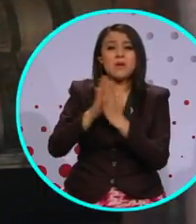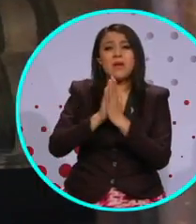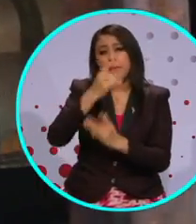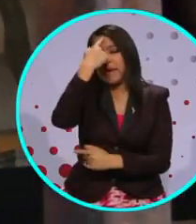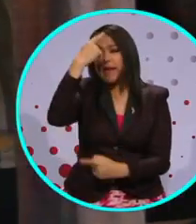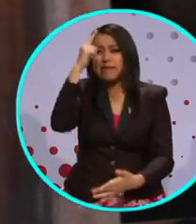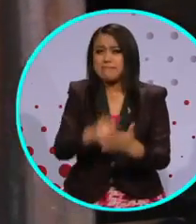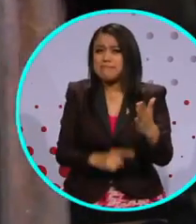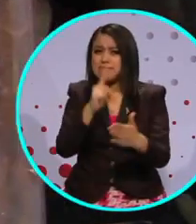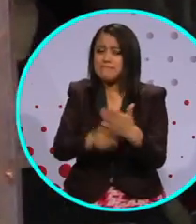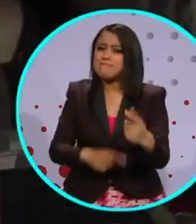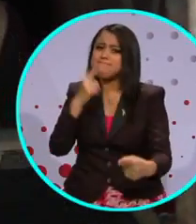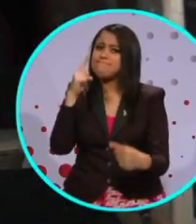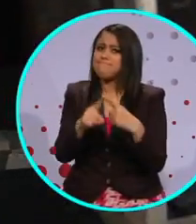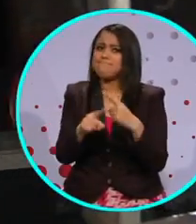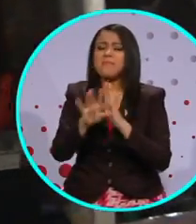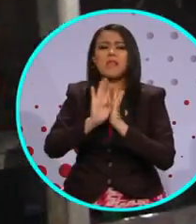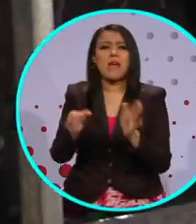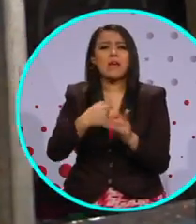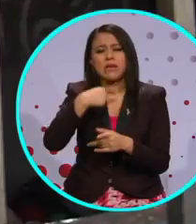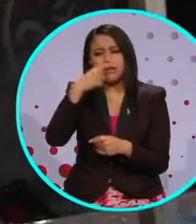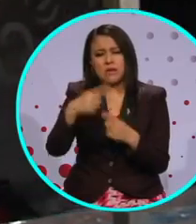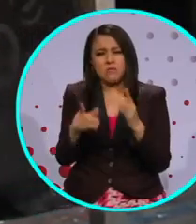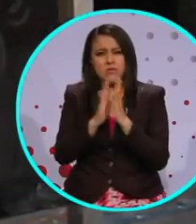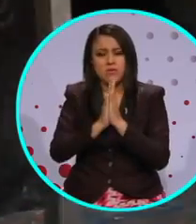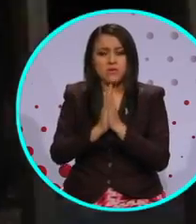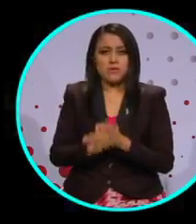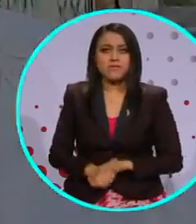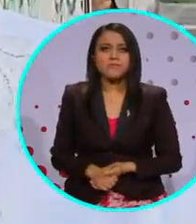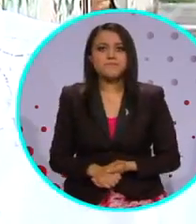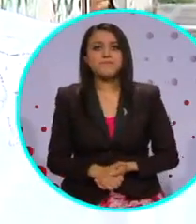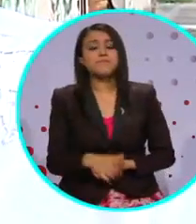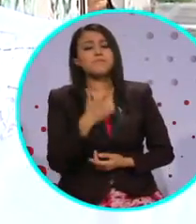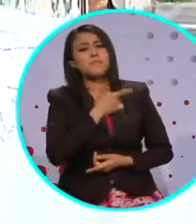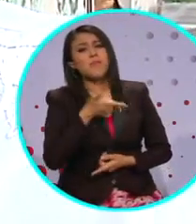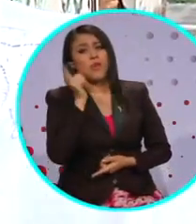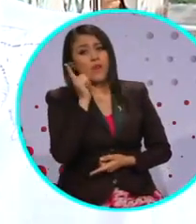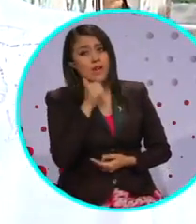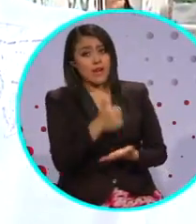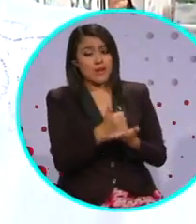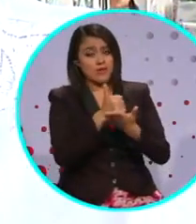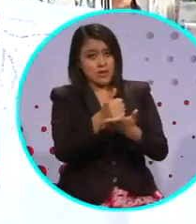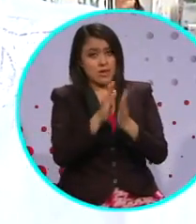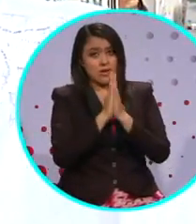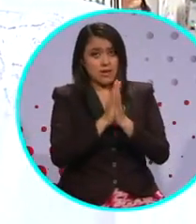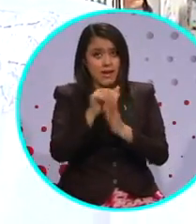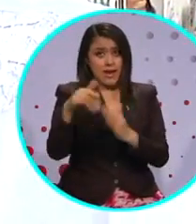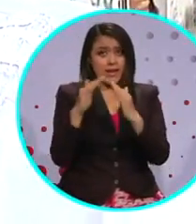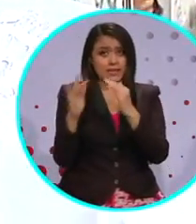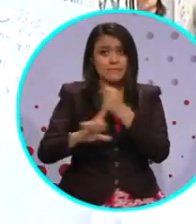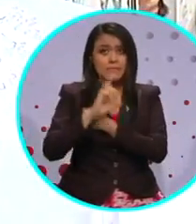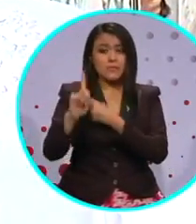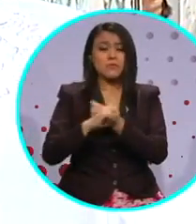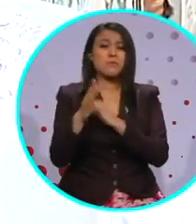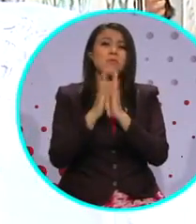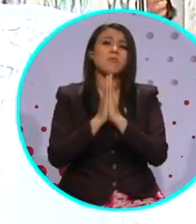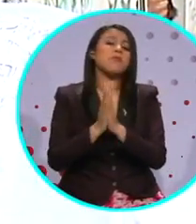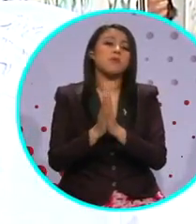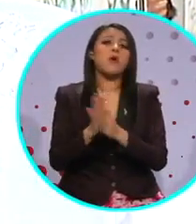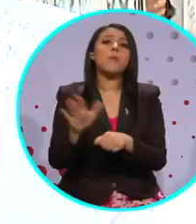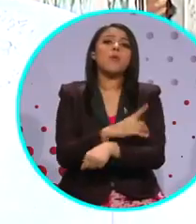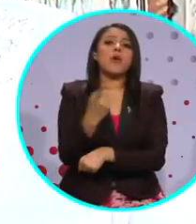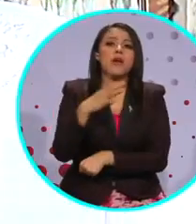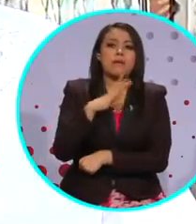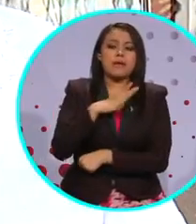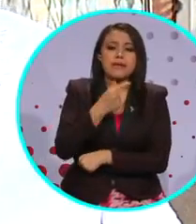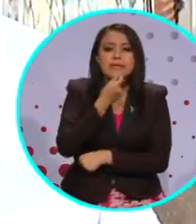clausuren e impidan el acceso de malvivientes a la finca. A mí me gustaría que nos ayudaran en este problema de la casa, simplemente porque hay